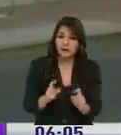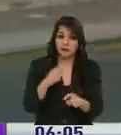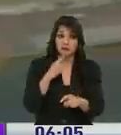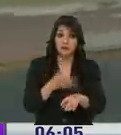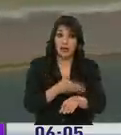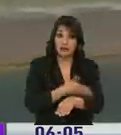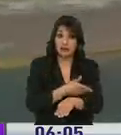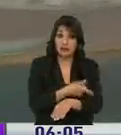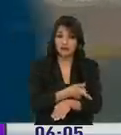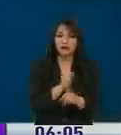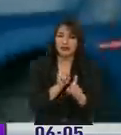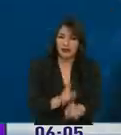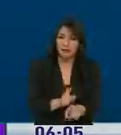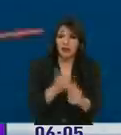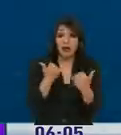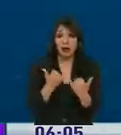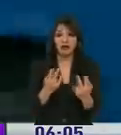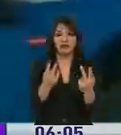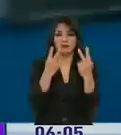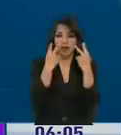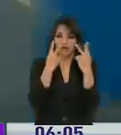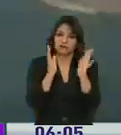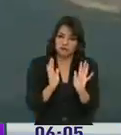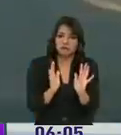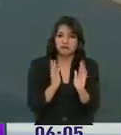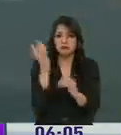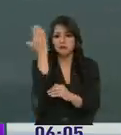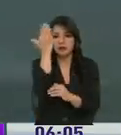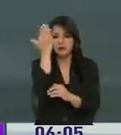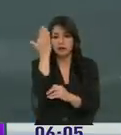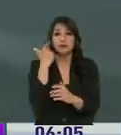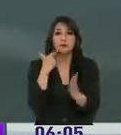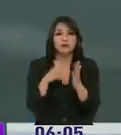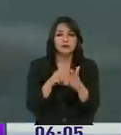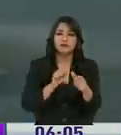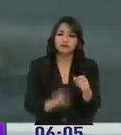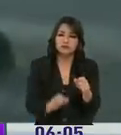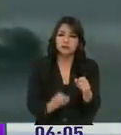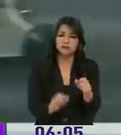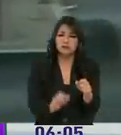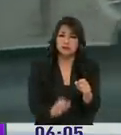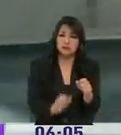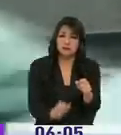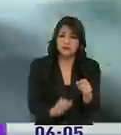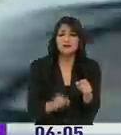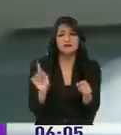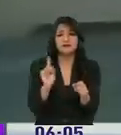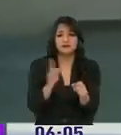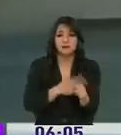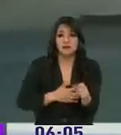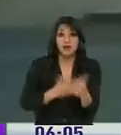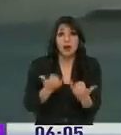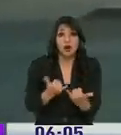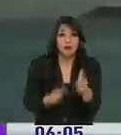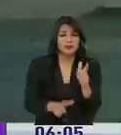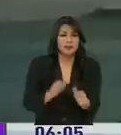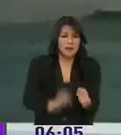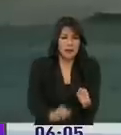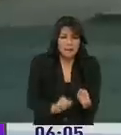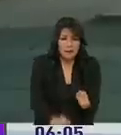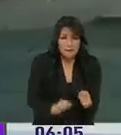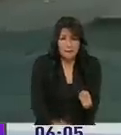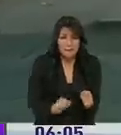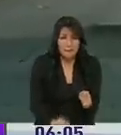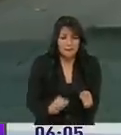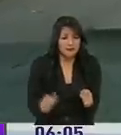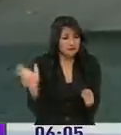sus hogares y nos están mirando, que por favor no utilicen el pito de manera indiscriminada como en estos momentos, y también es